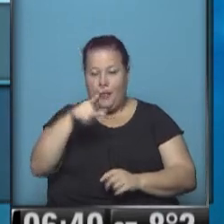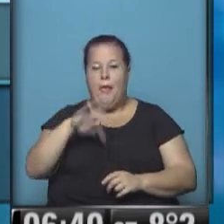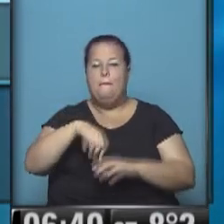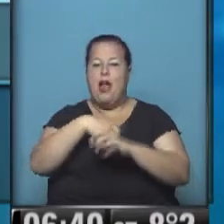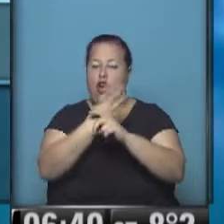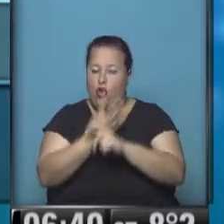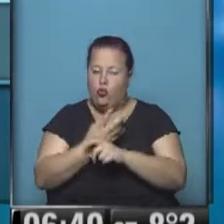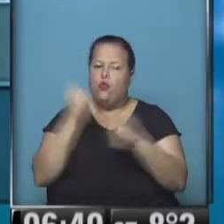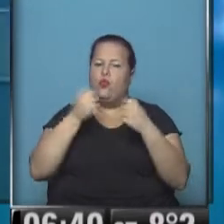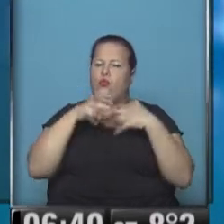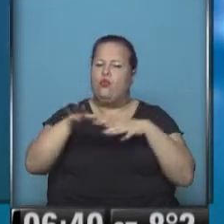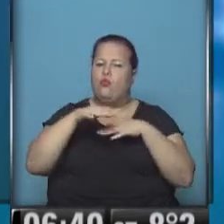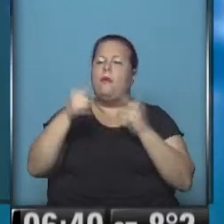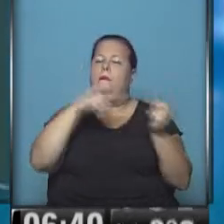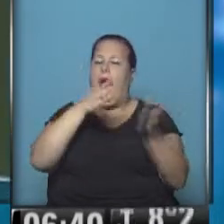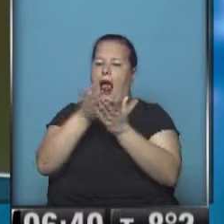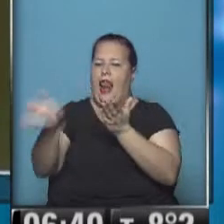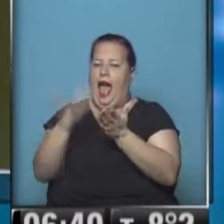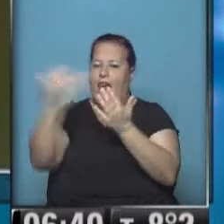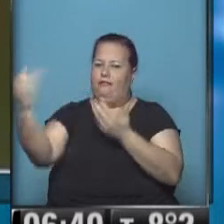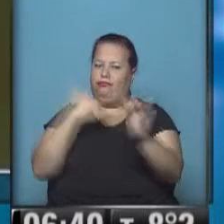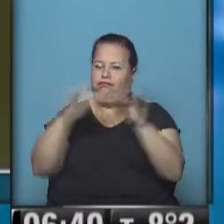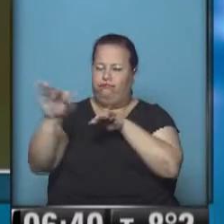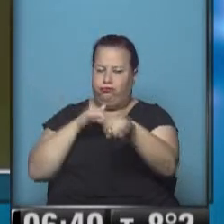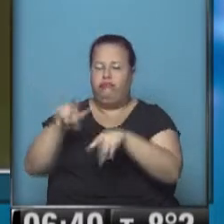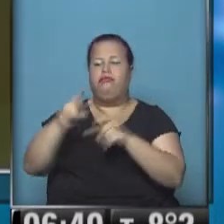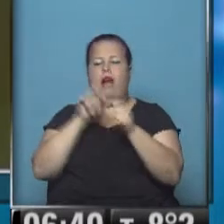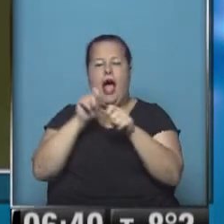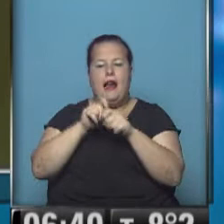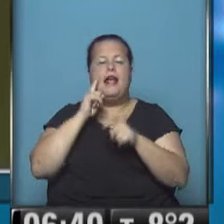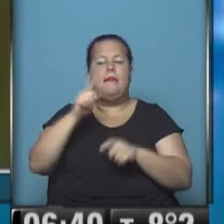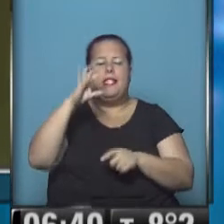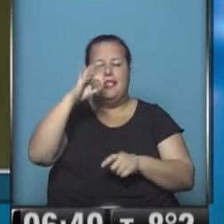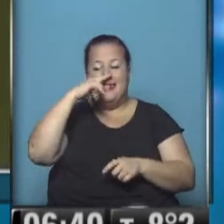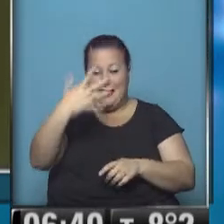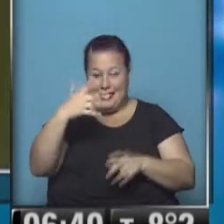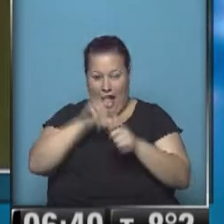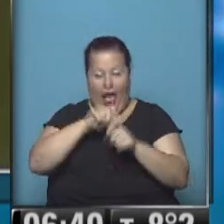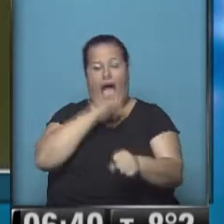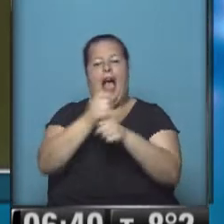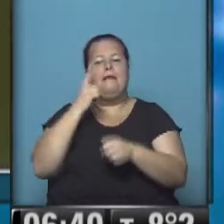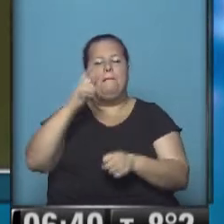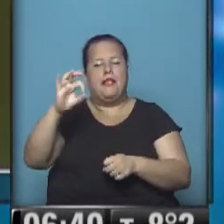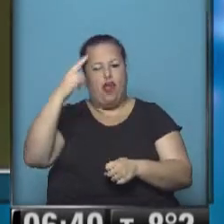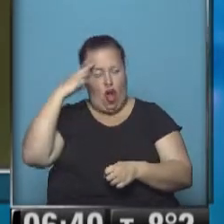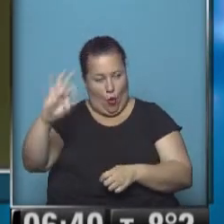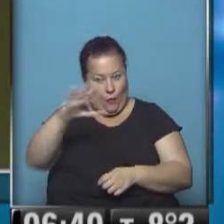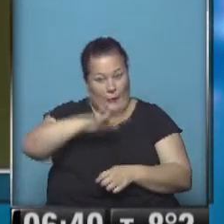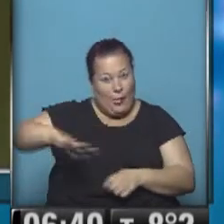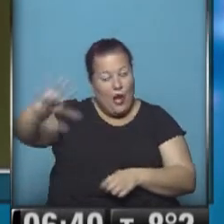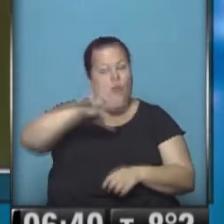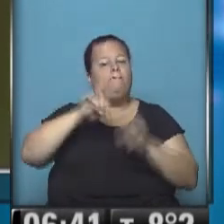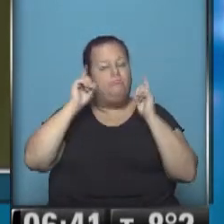con mucho tránsito de países y propios con obras de cien metros mil 75 albín 90 en este sector